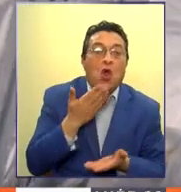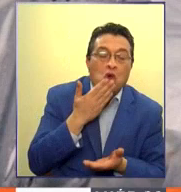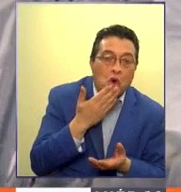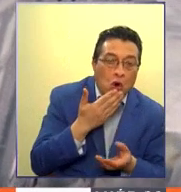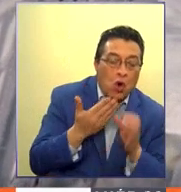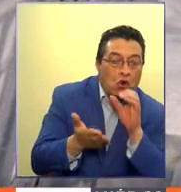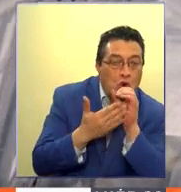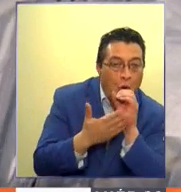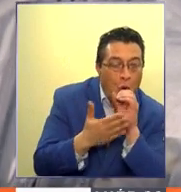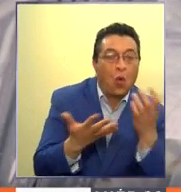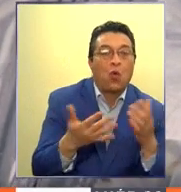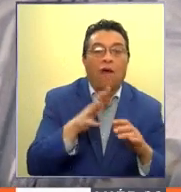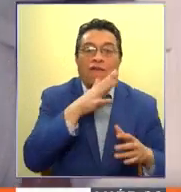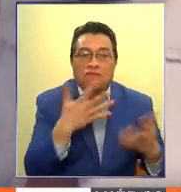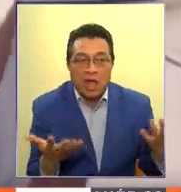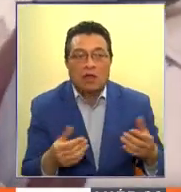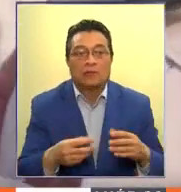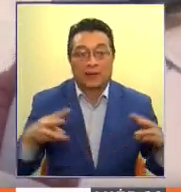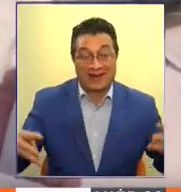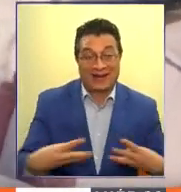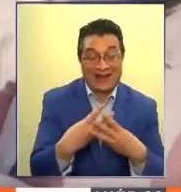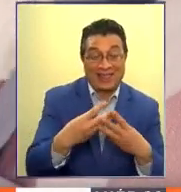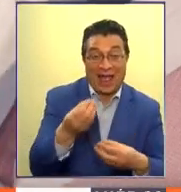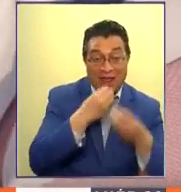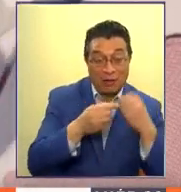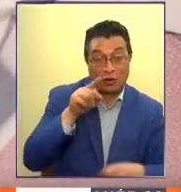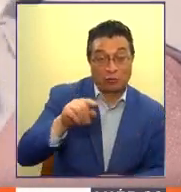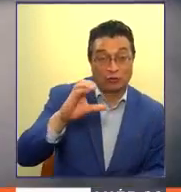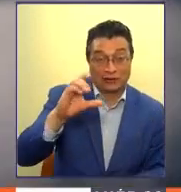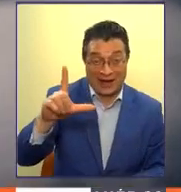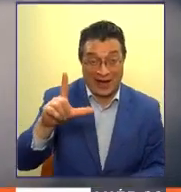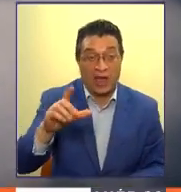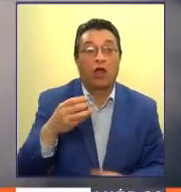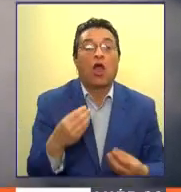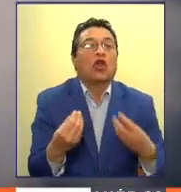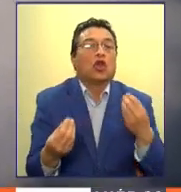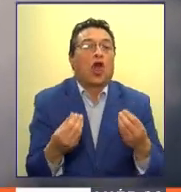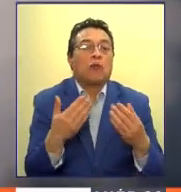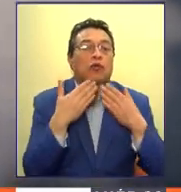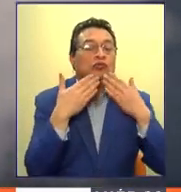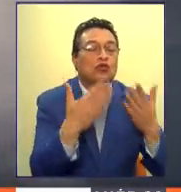En reddealimentos.cl está la información de cómo donar para las